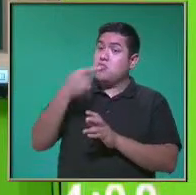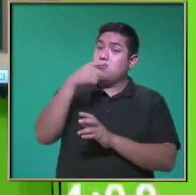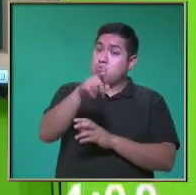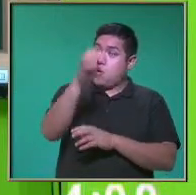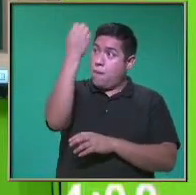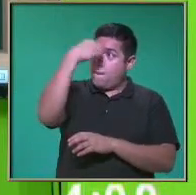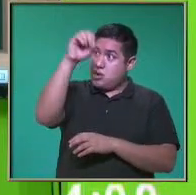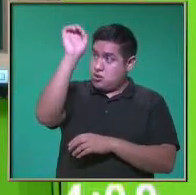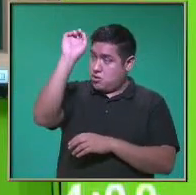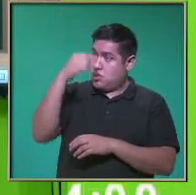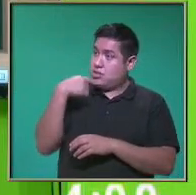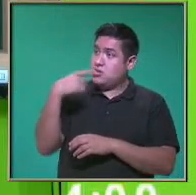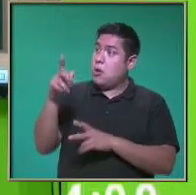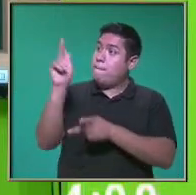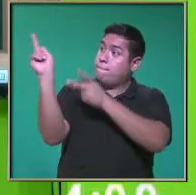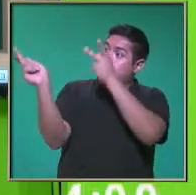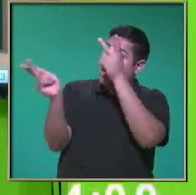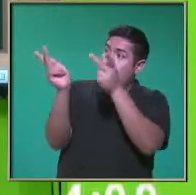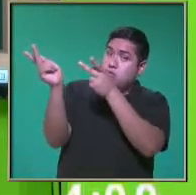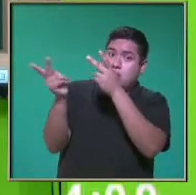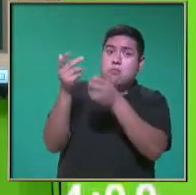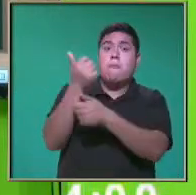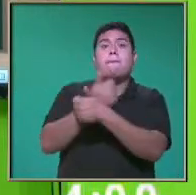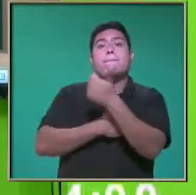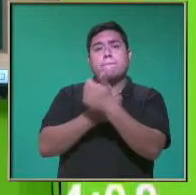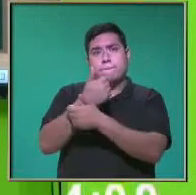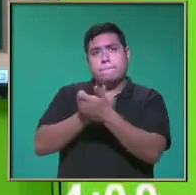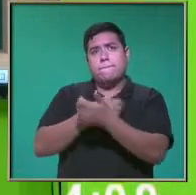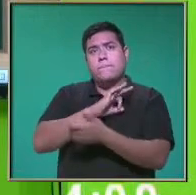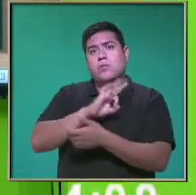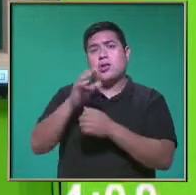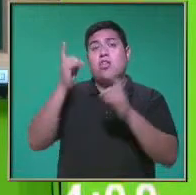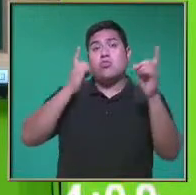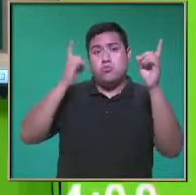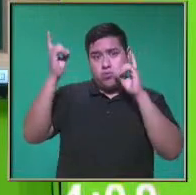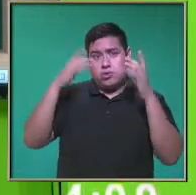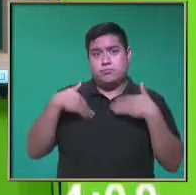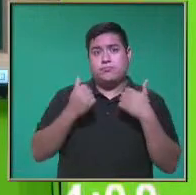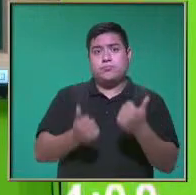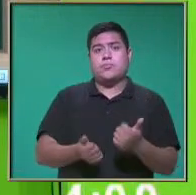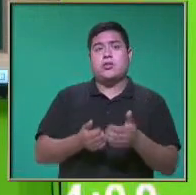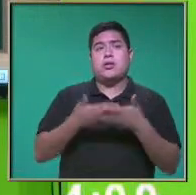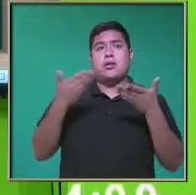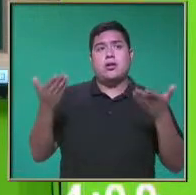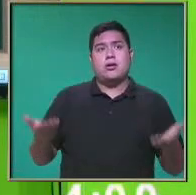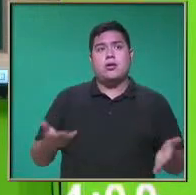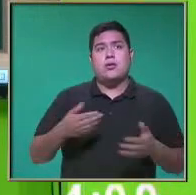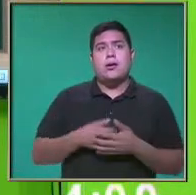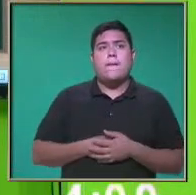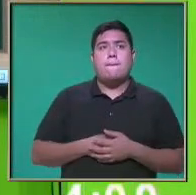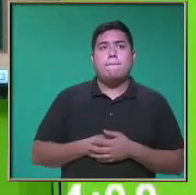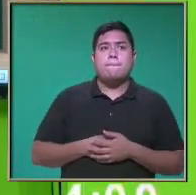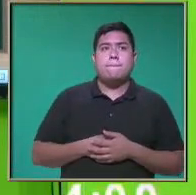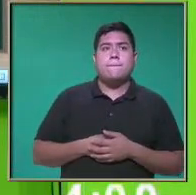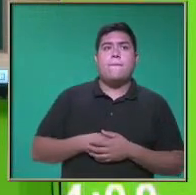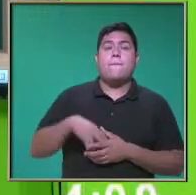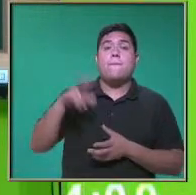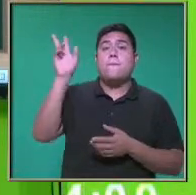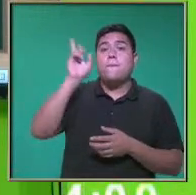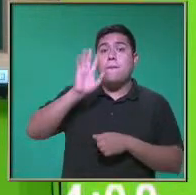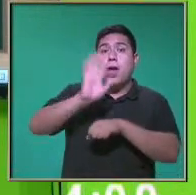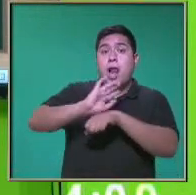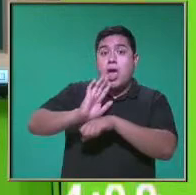opinión, preguntando. También es una forma de participar porque se aclaran dudas. Well, watch movies, listen to songs, and